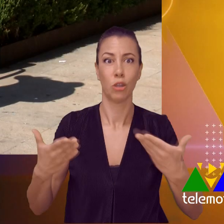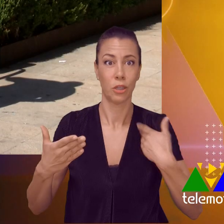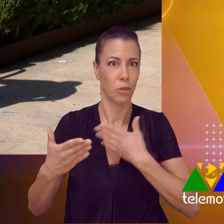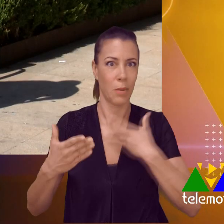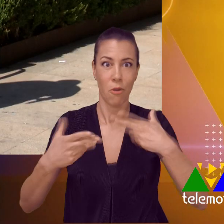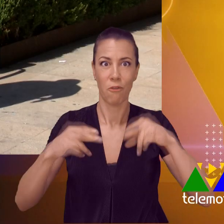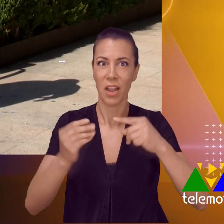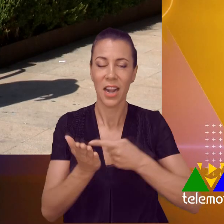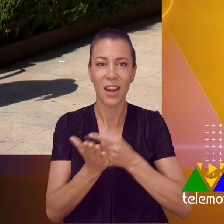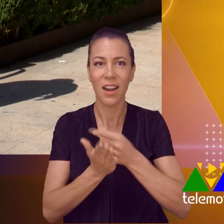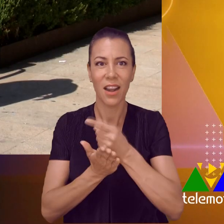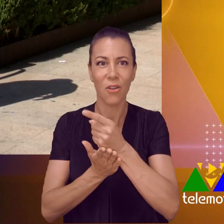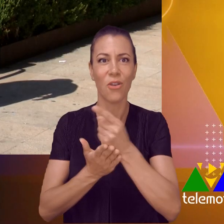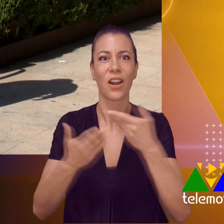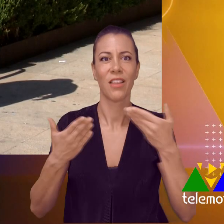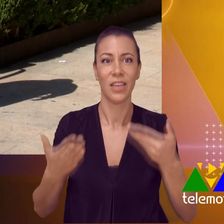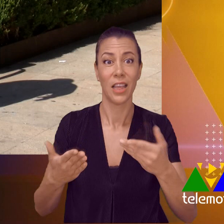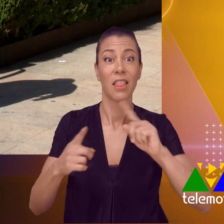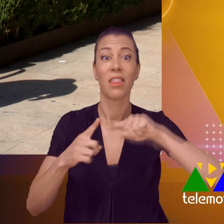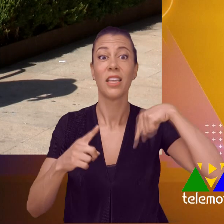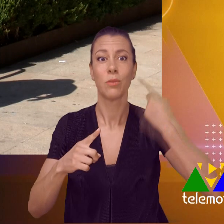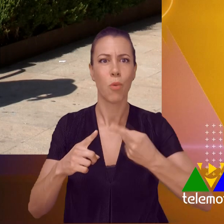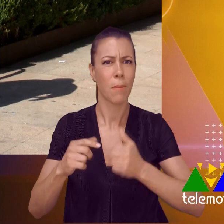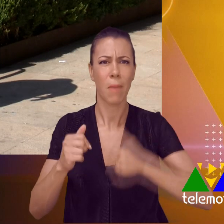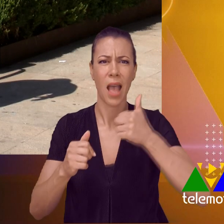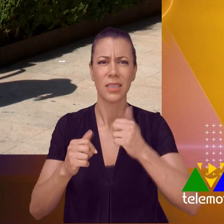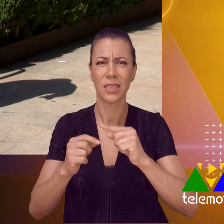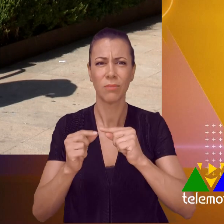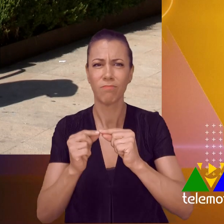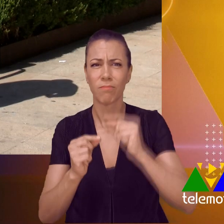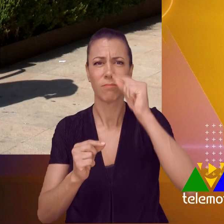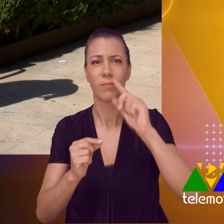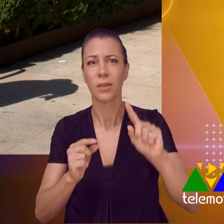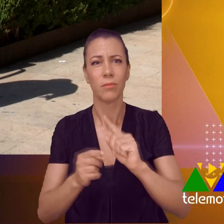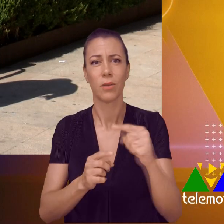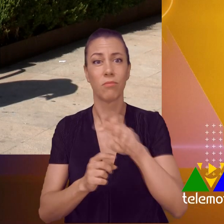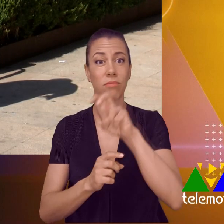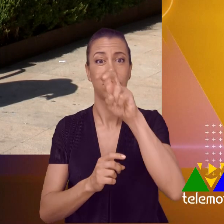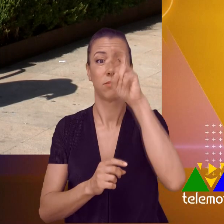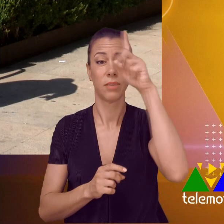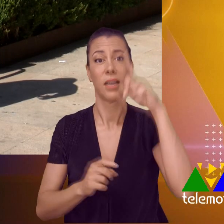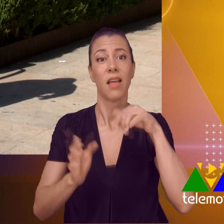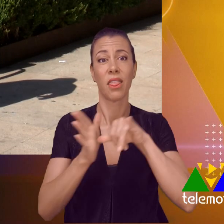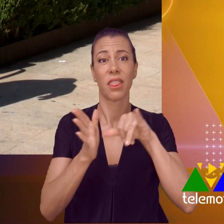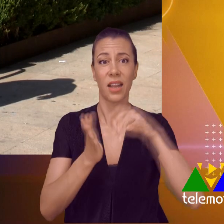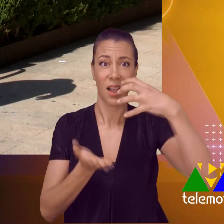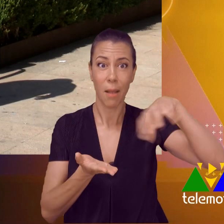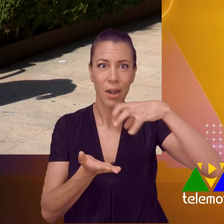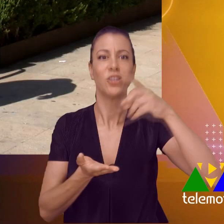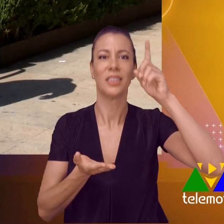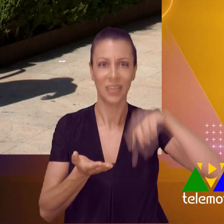concretamente en lo más alto de nuestra iglesia mayor, concretamente en la zona próxima al campanario, en